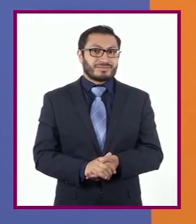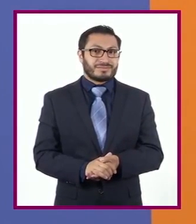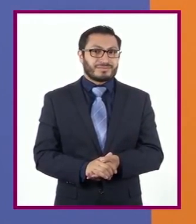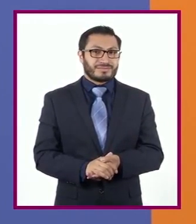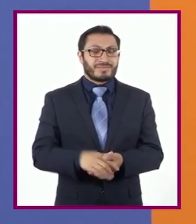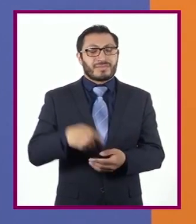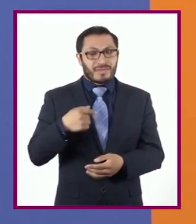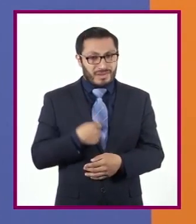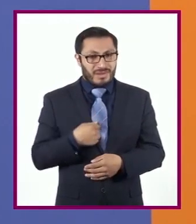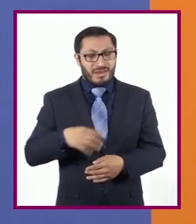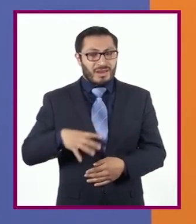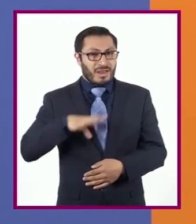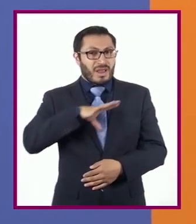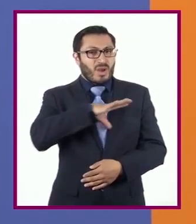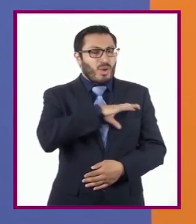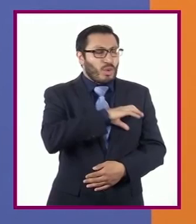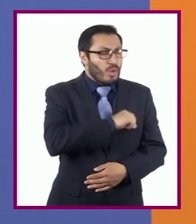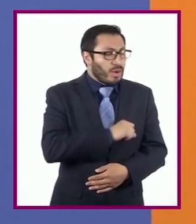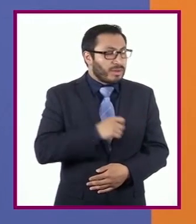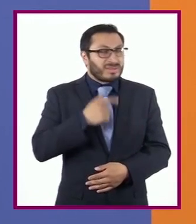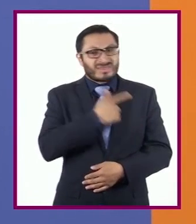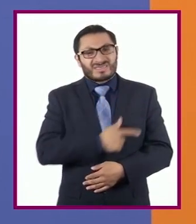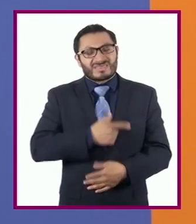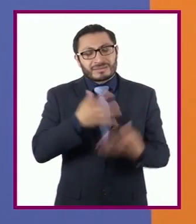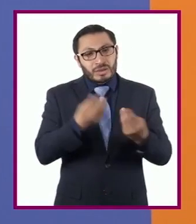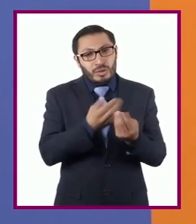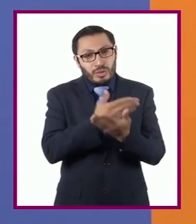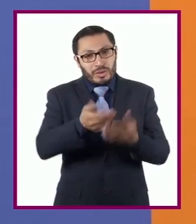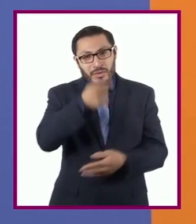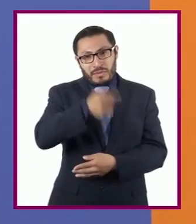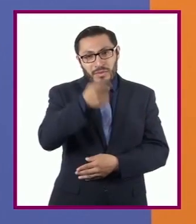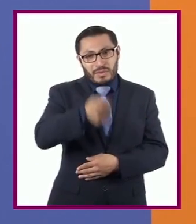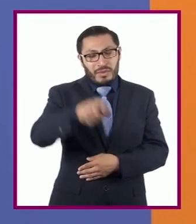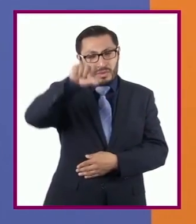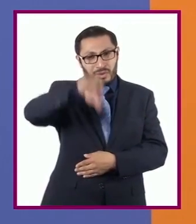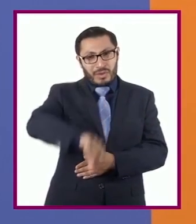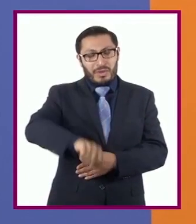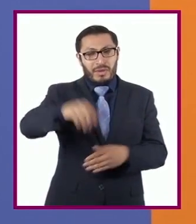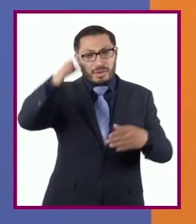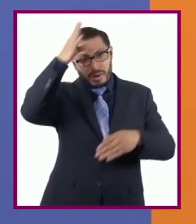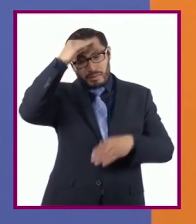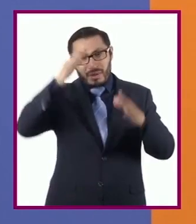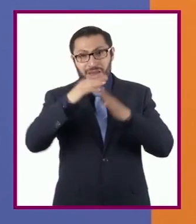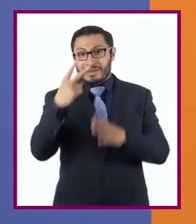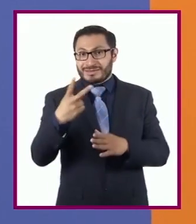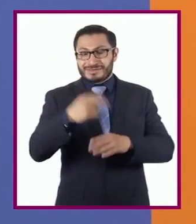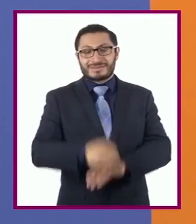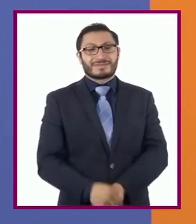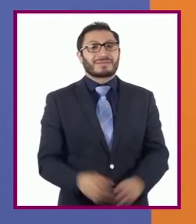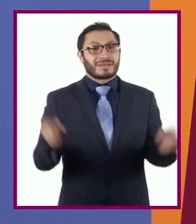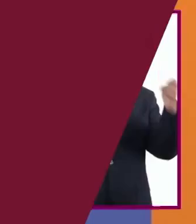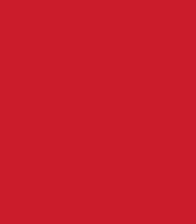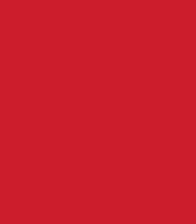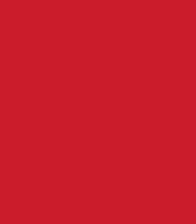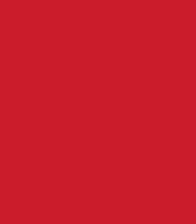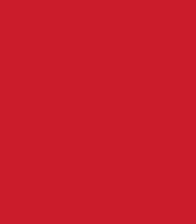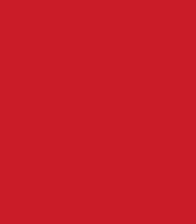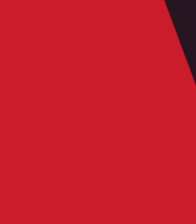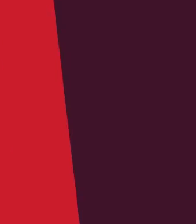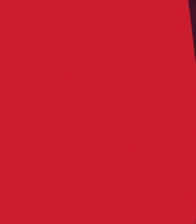Me dio gusto poder estar con ustedes y saludarlos en este espacio educativo. Aprende en Casa 2. Hasta pronto.